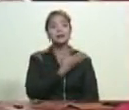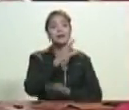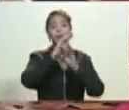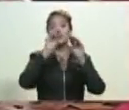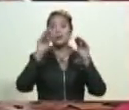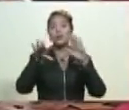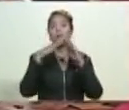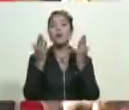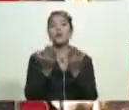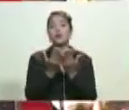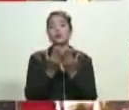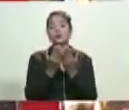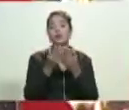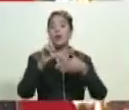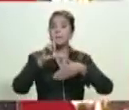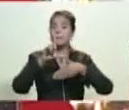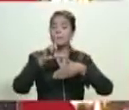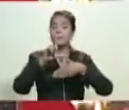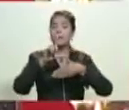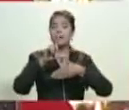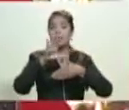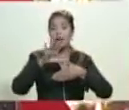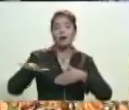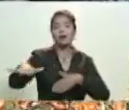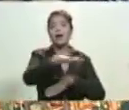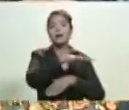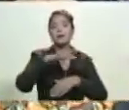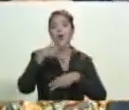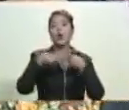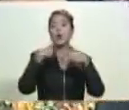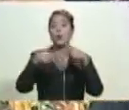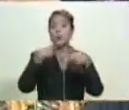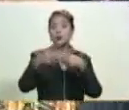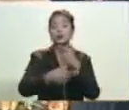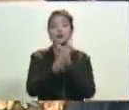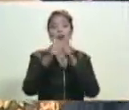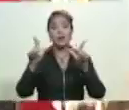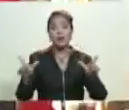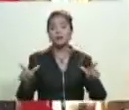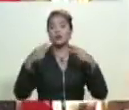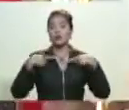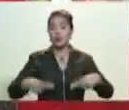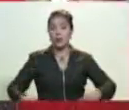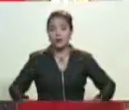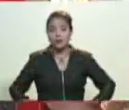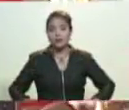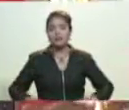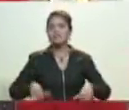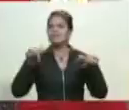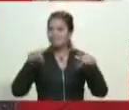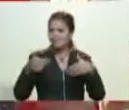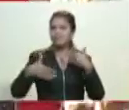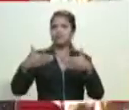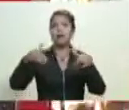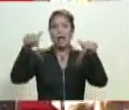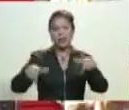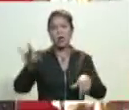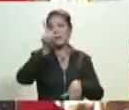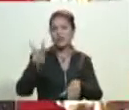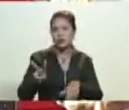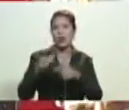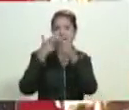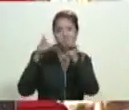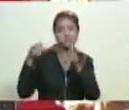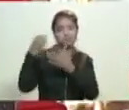pueblos del mundo y de América Latina y el Caribe que los procesos de liberación de la humanidad están en curso y aquí en Venezuela lo